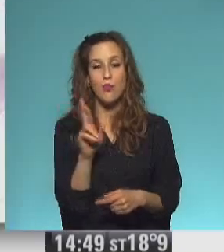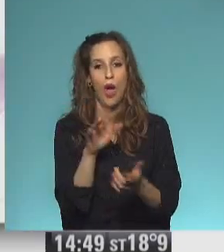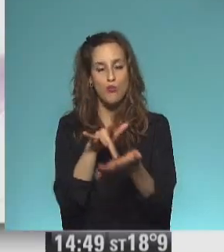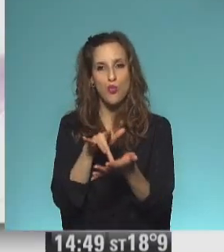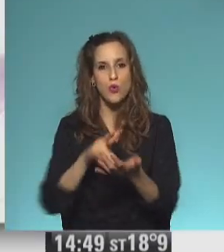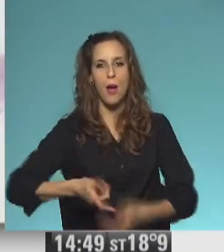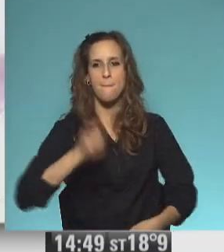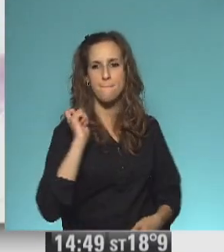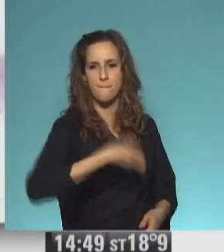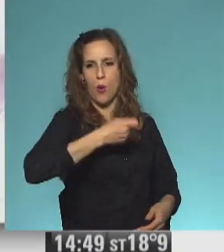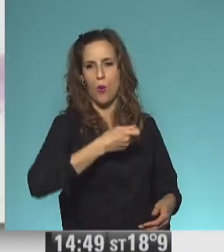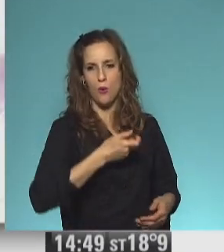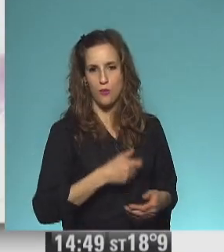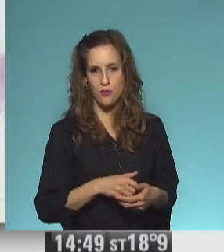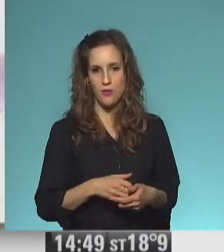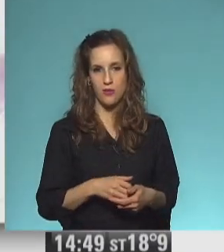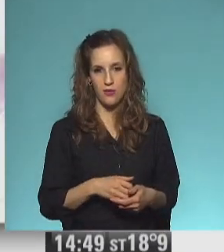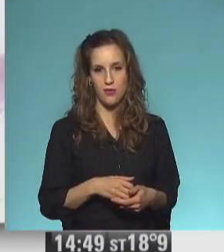Y ahí vemos el gato con cara de, ¿por qué a mí?